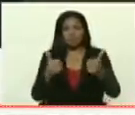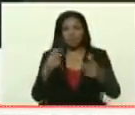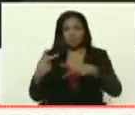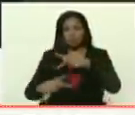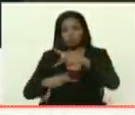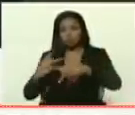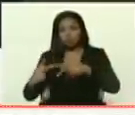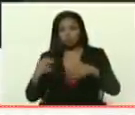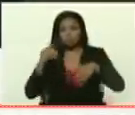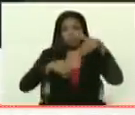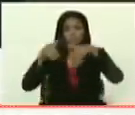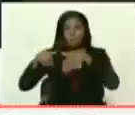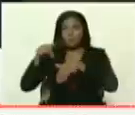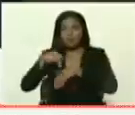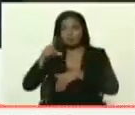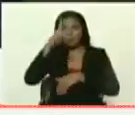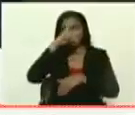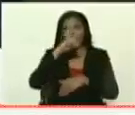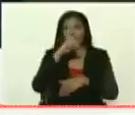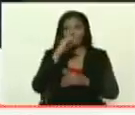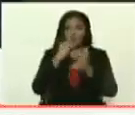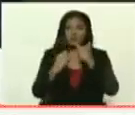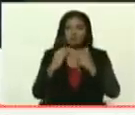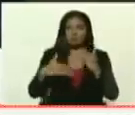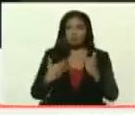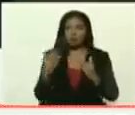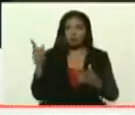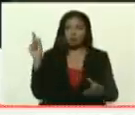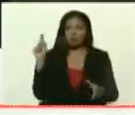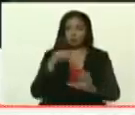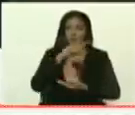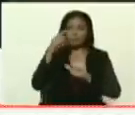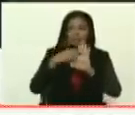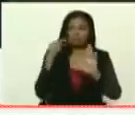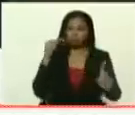proceso electoral para este año a fin de que se cumpla ese objetivo.